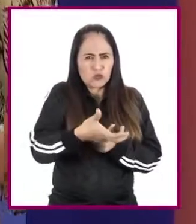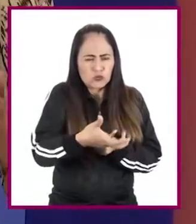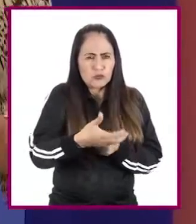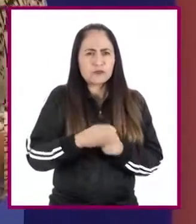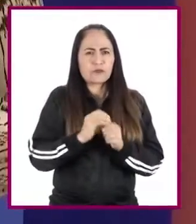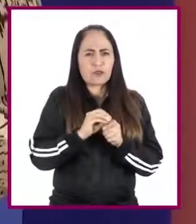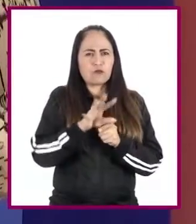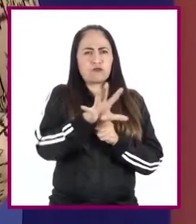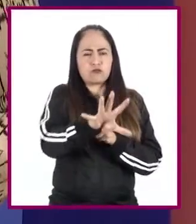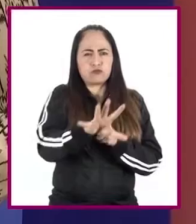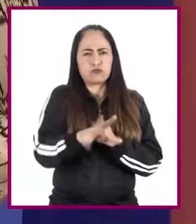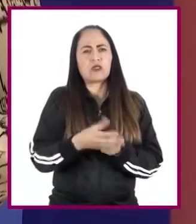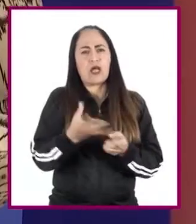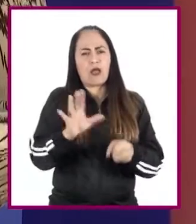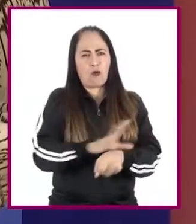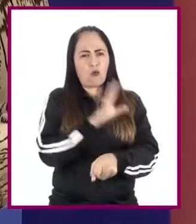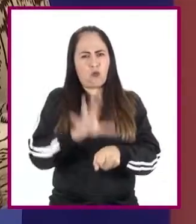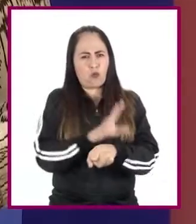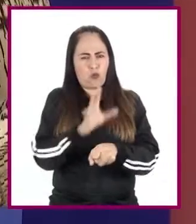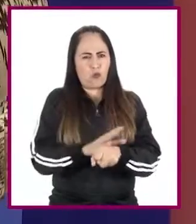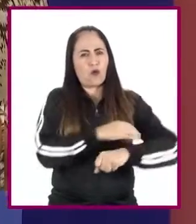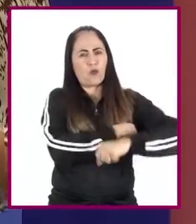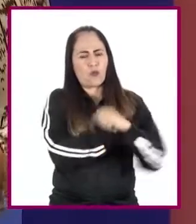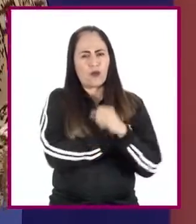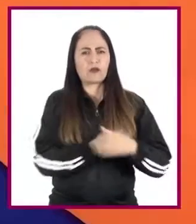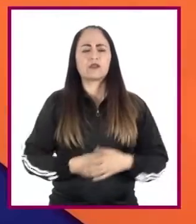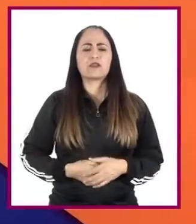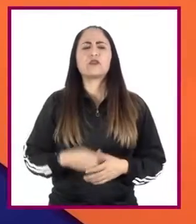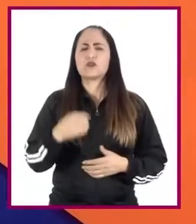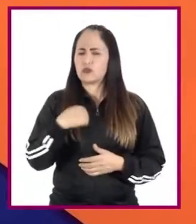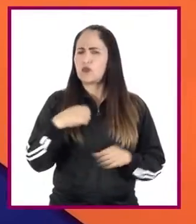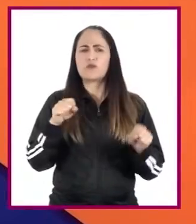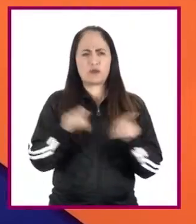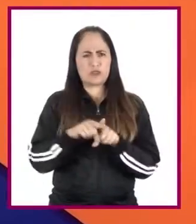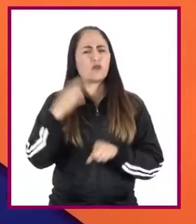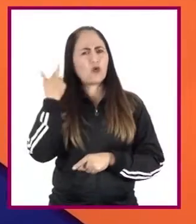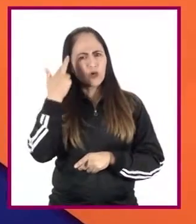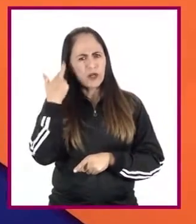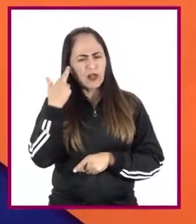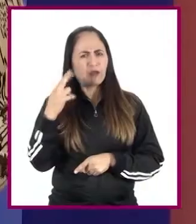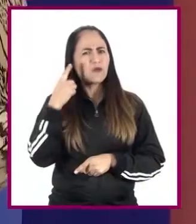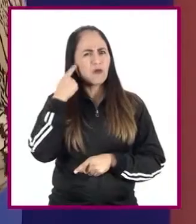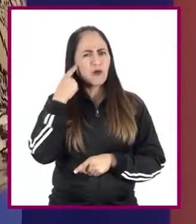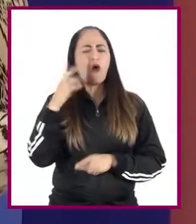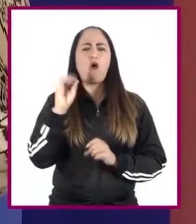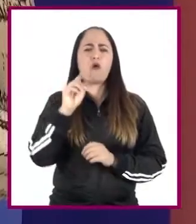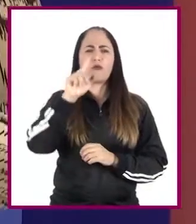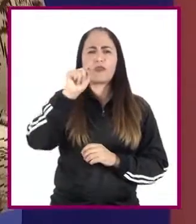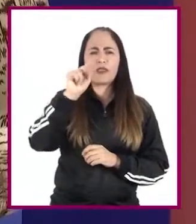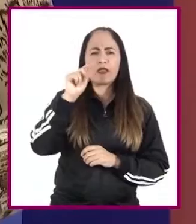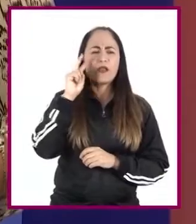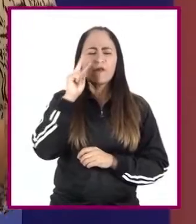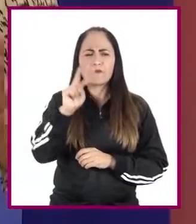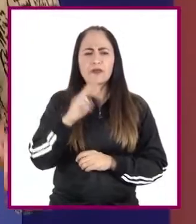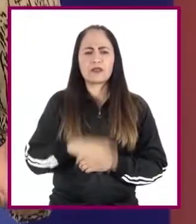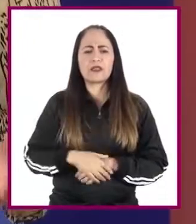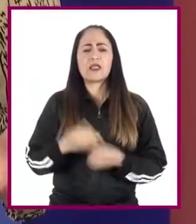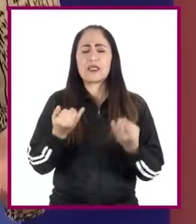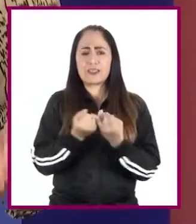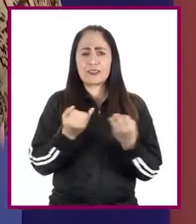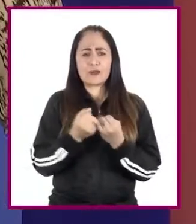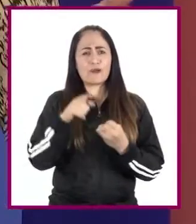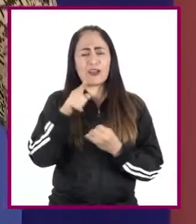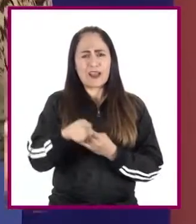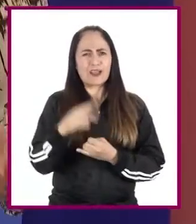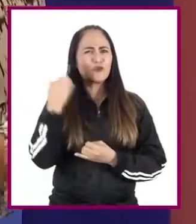Claro, yo también recuerdo esa campaña. La escuchaba muy seguido en la radio y la veía en la televisión. También recuerdo los sonidos que tenía ese